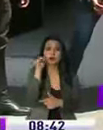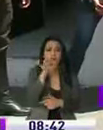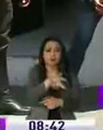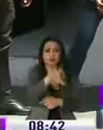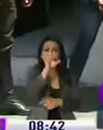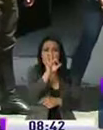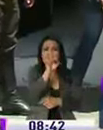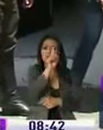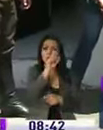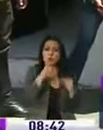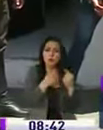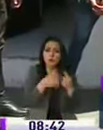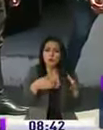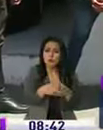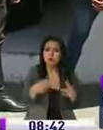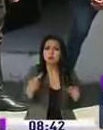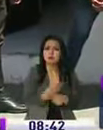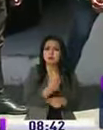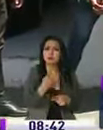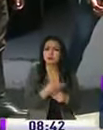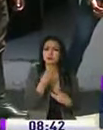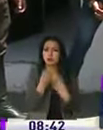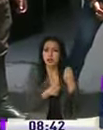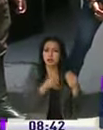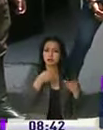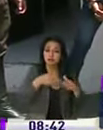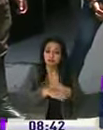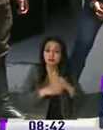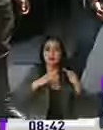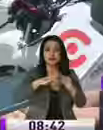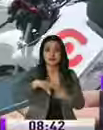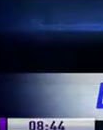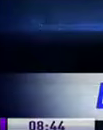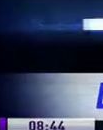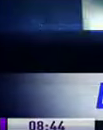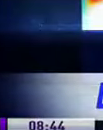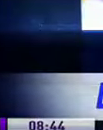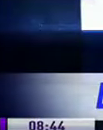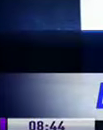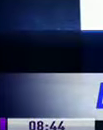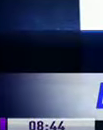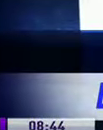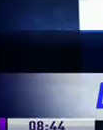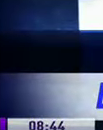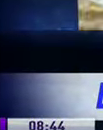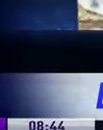una presunta banda dedicada al robo de domicilios. Hemos tenido...